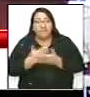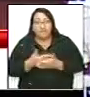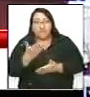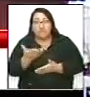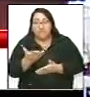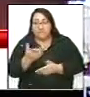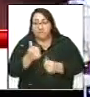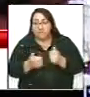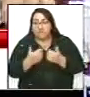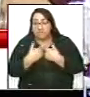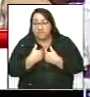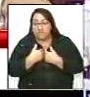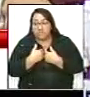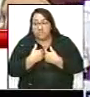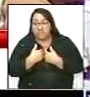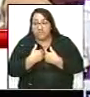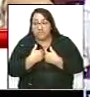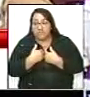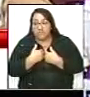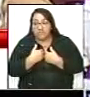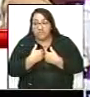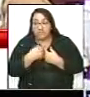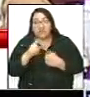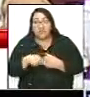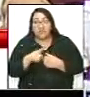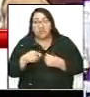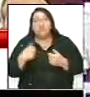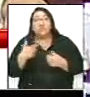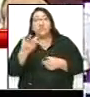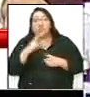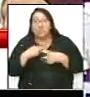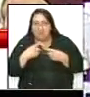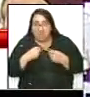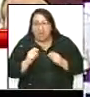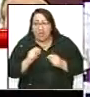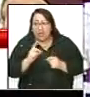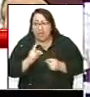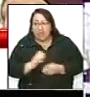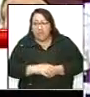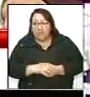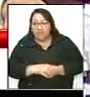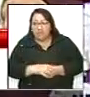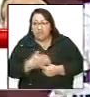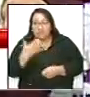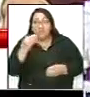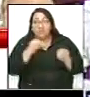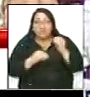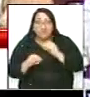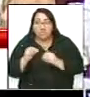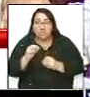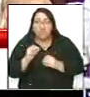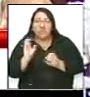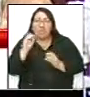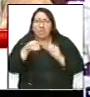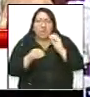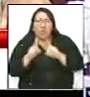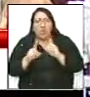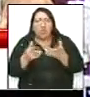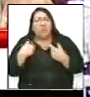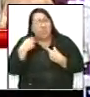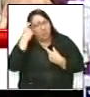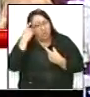proyecto al que yo estoy... No digo que está malo, lo que digo es que vamos a tratar de mejorarlo, de incluir algunas cosas